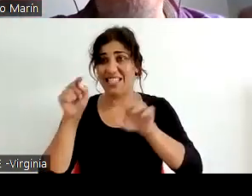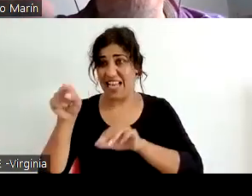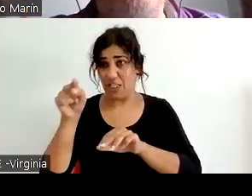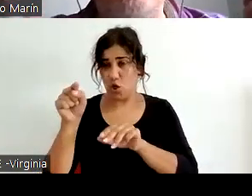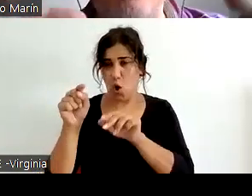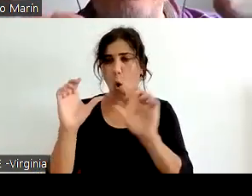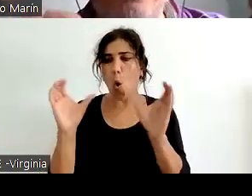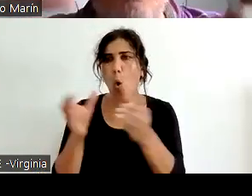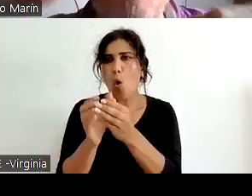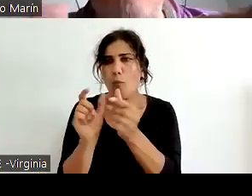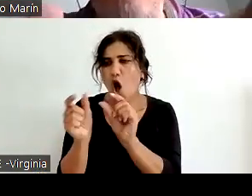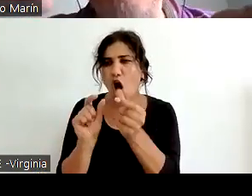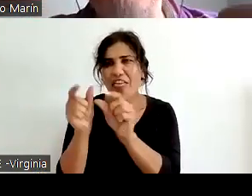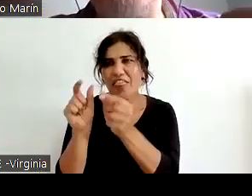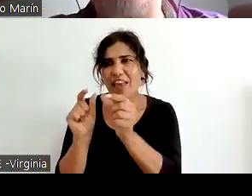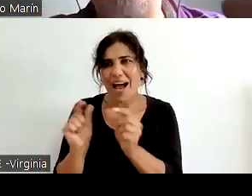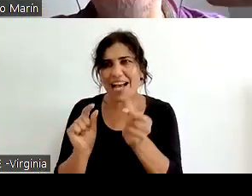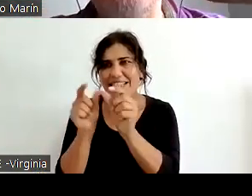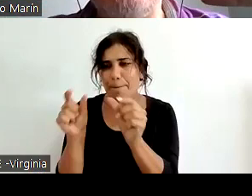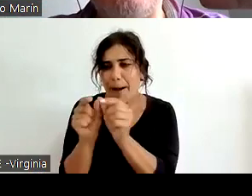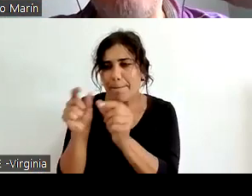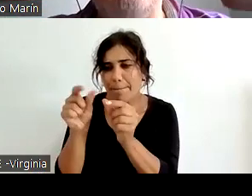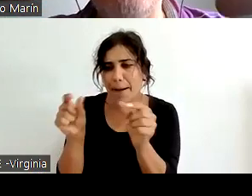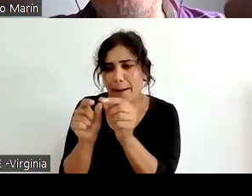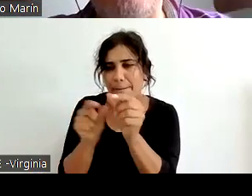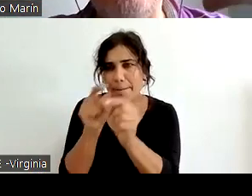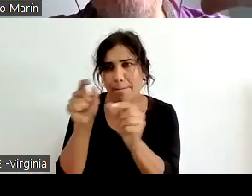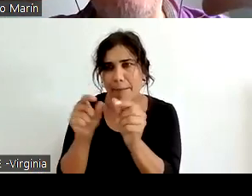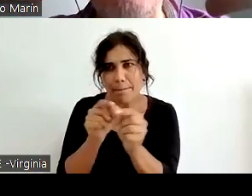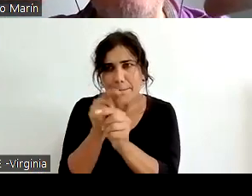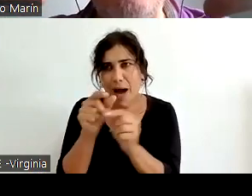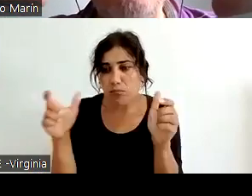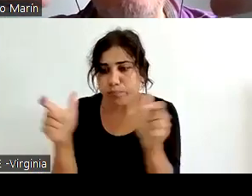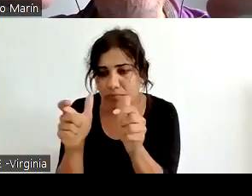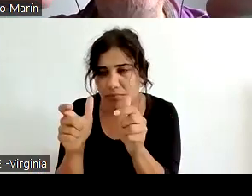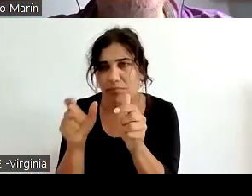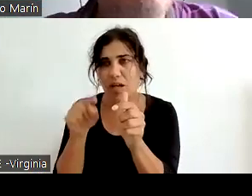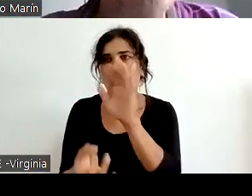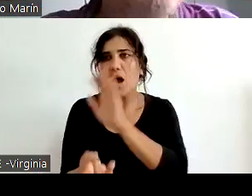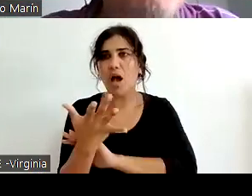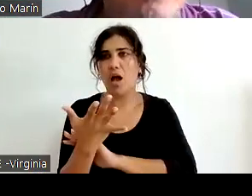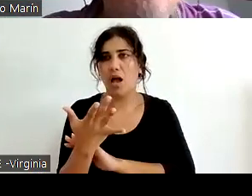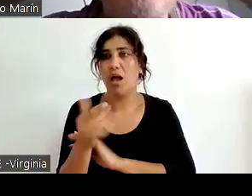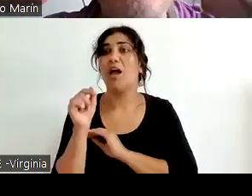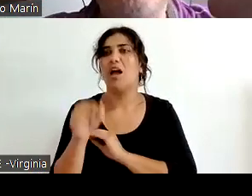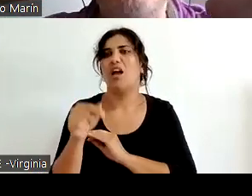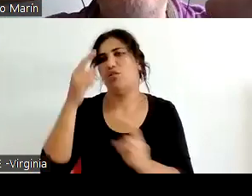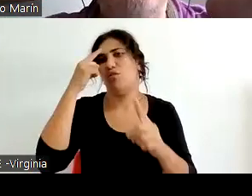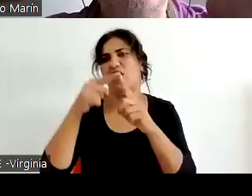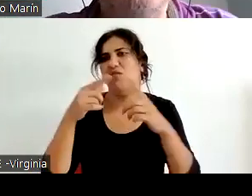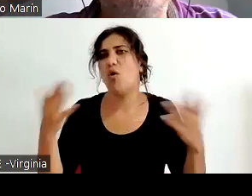un complejo enzimático que funciona de manera antioxidando, es